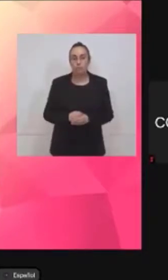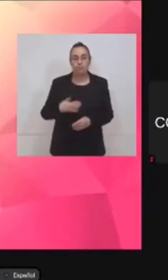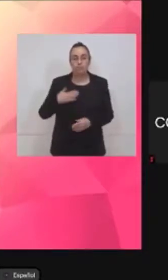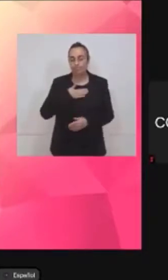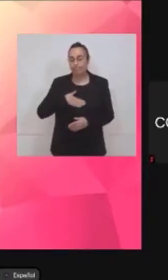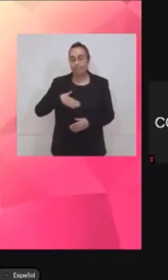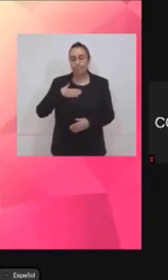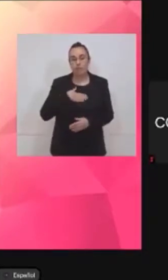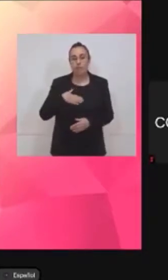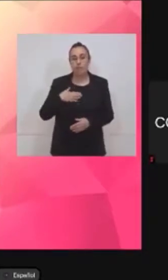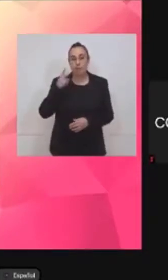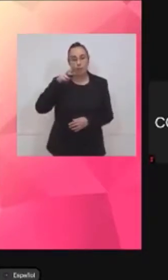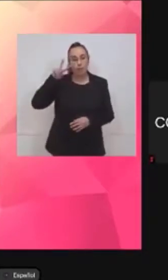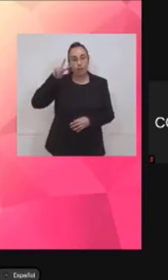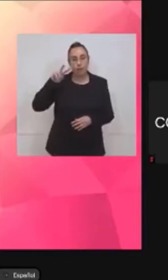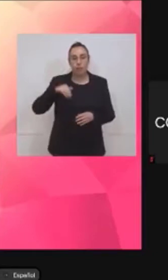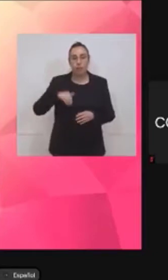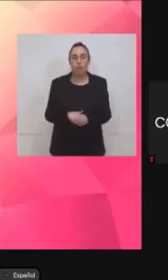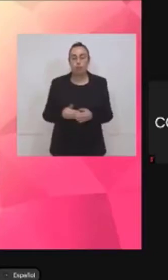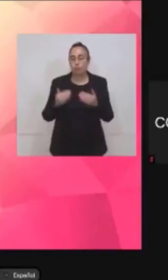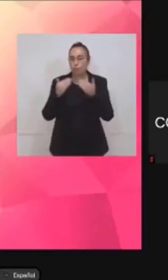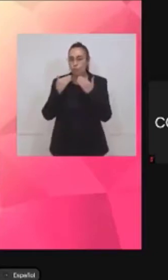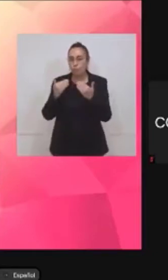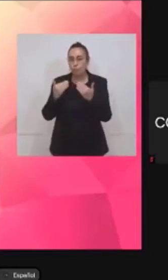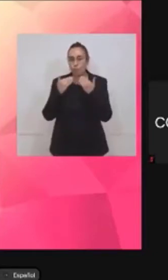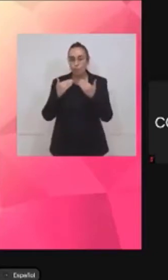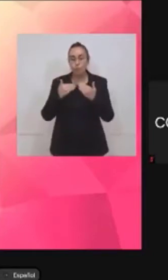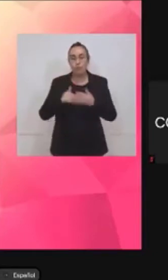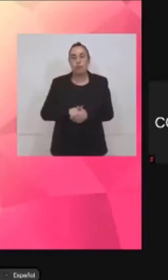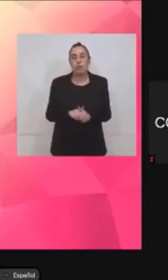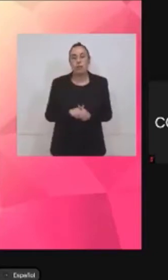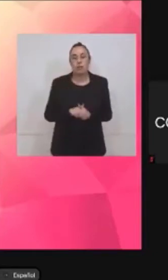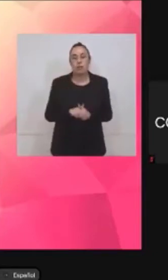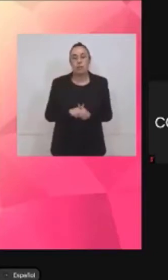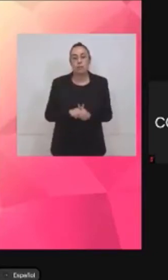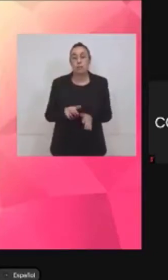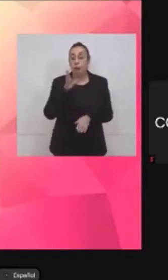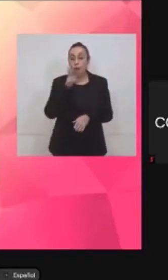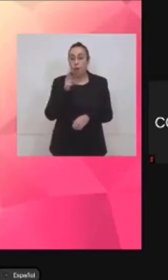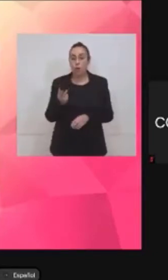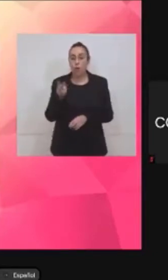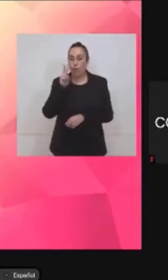experiencia con vosotras. Muchas gracias y damos paso al vídeo.